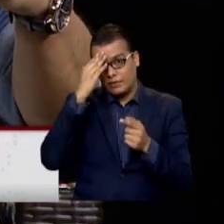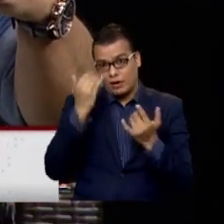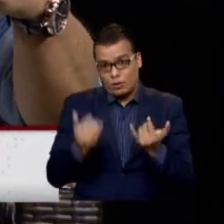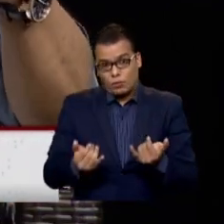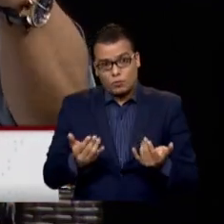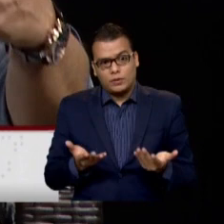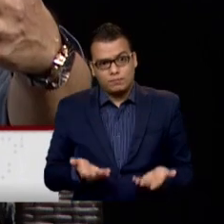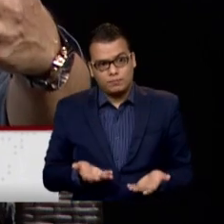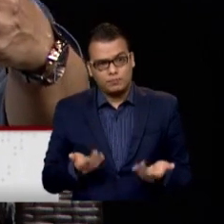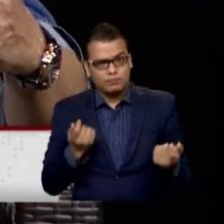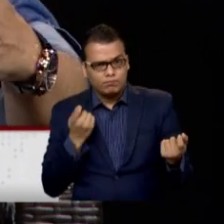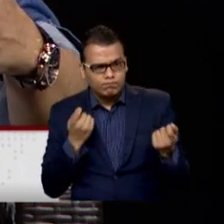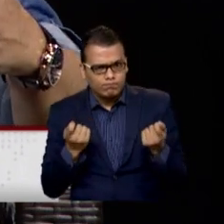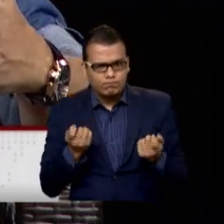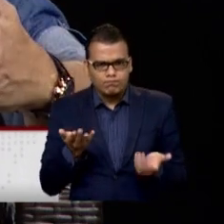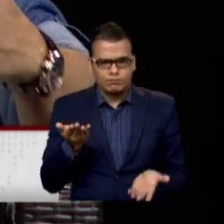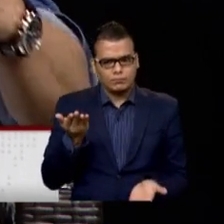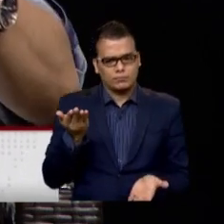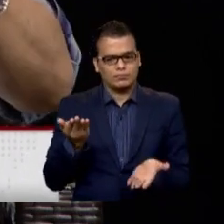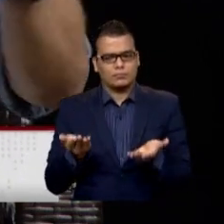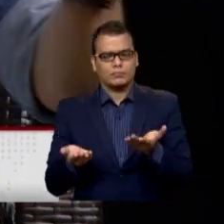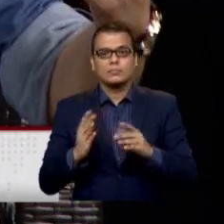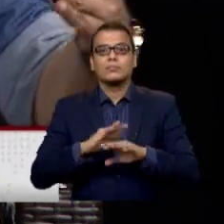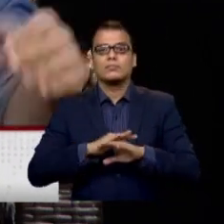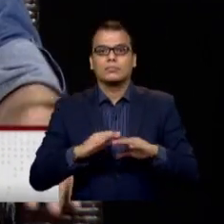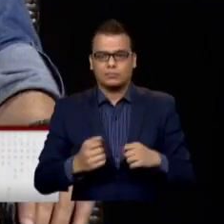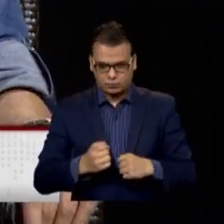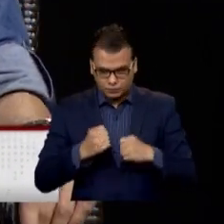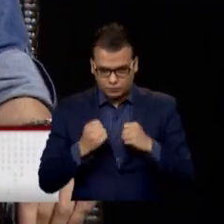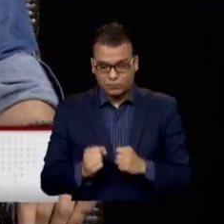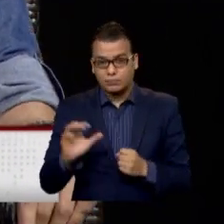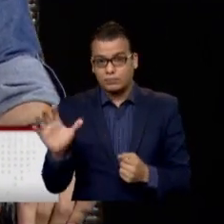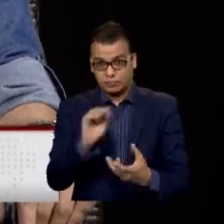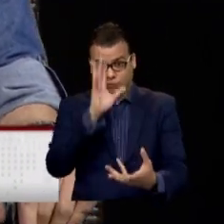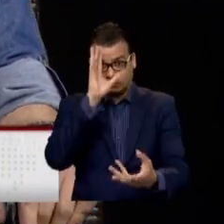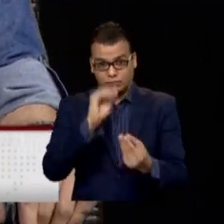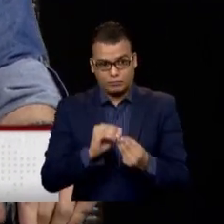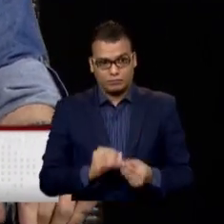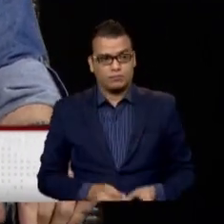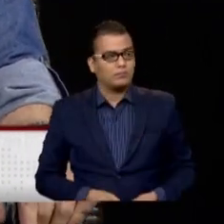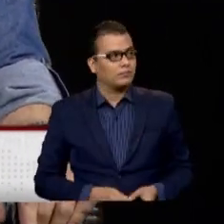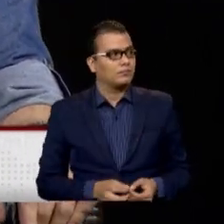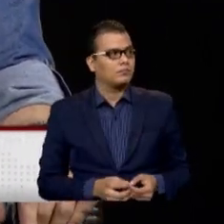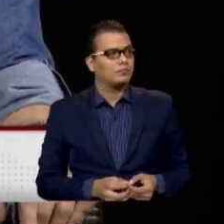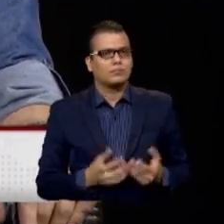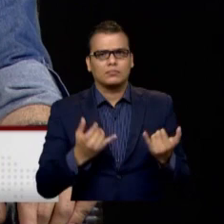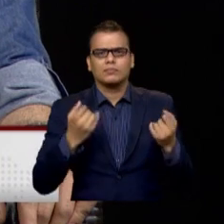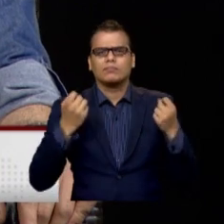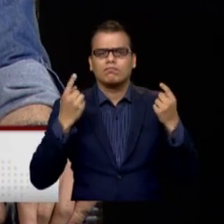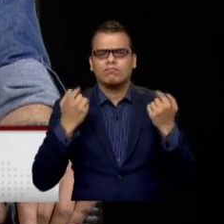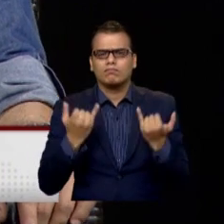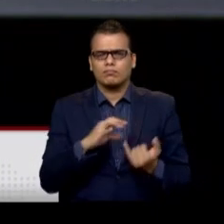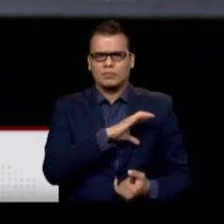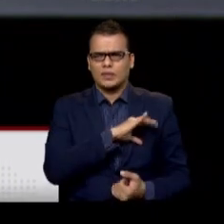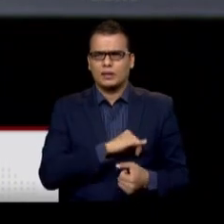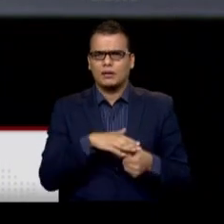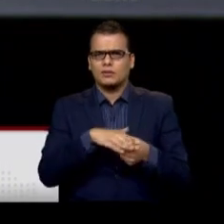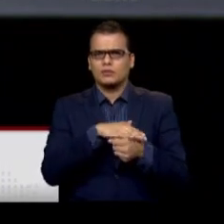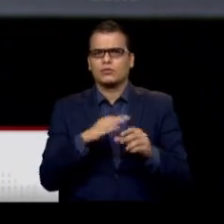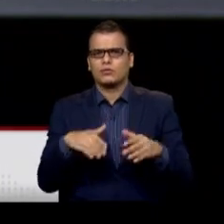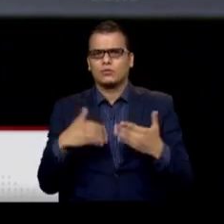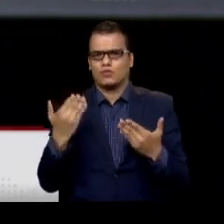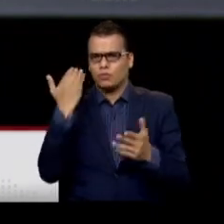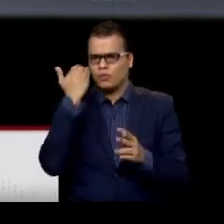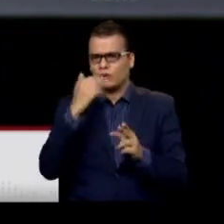Hay que equilibrarlo y hay que hacerlo en acuerdo con todos los sectores. Sí, señor presidente, para entender lo que está pasando en Cali, la